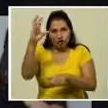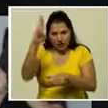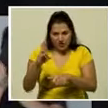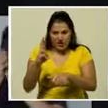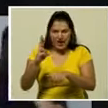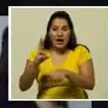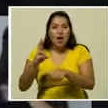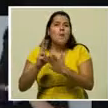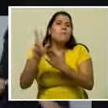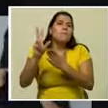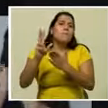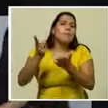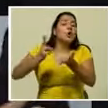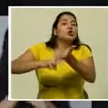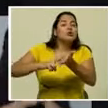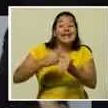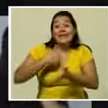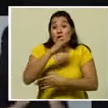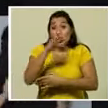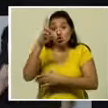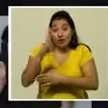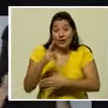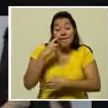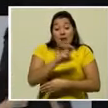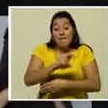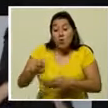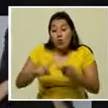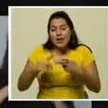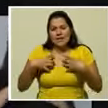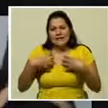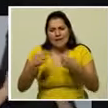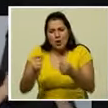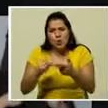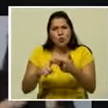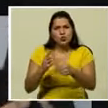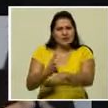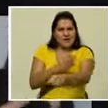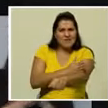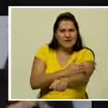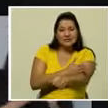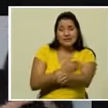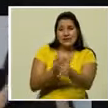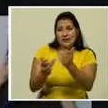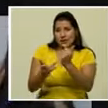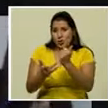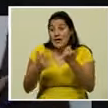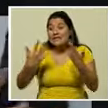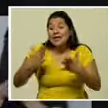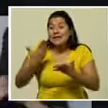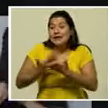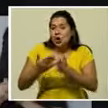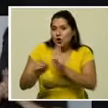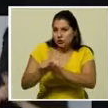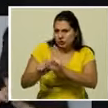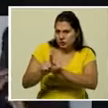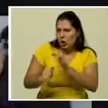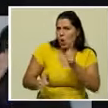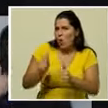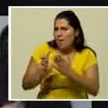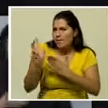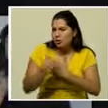nuestra nación en movilidad, salud y competitividad ha llegado a este Congreso. Señoras y